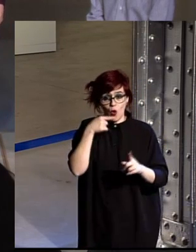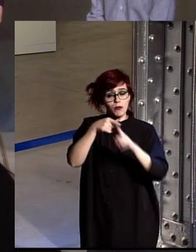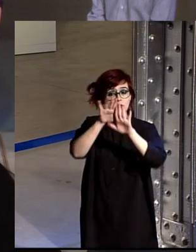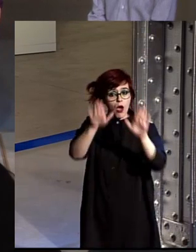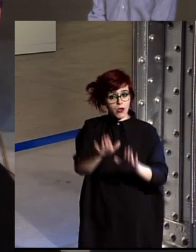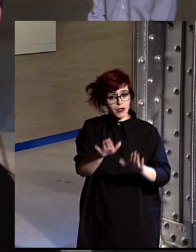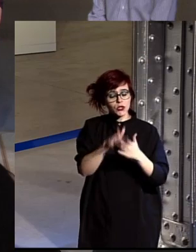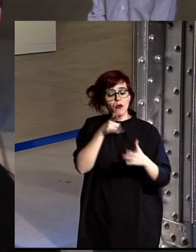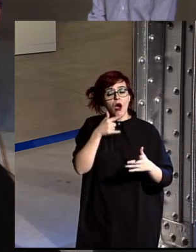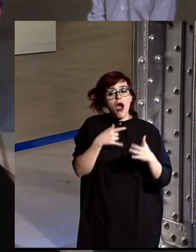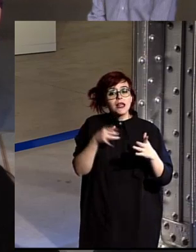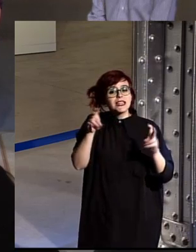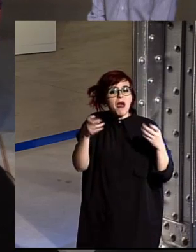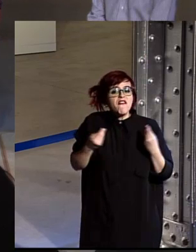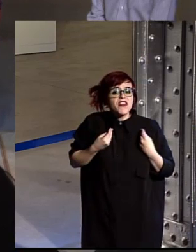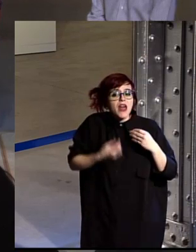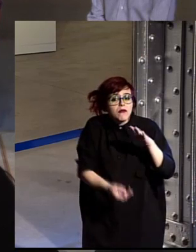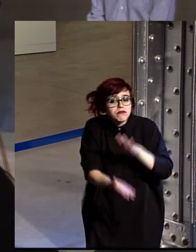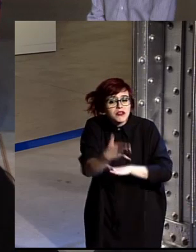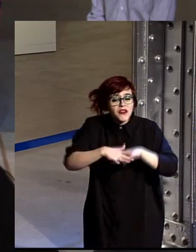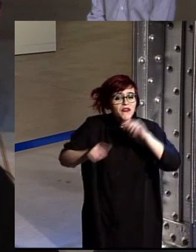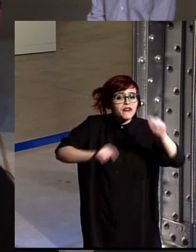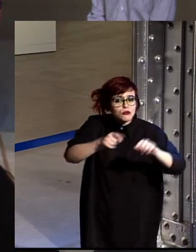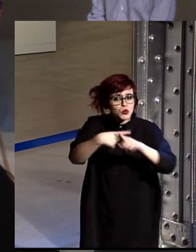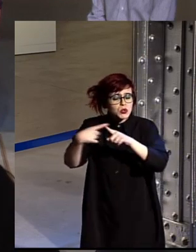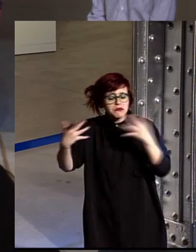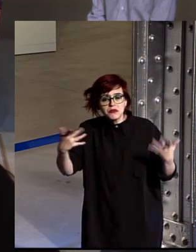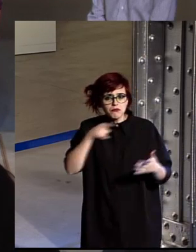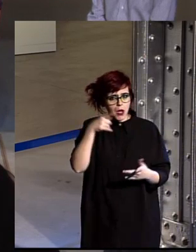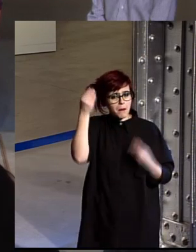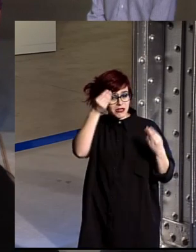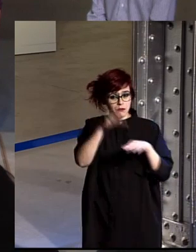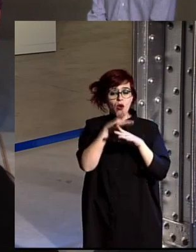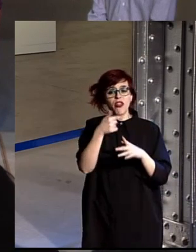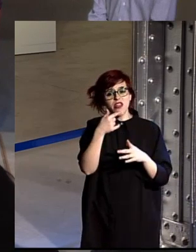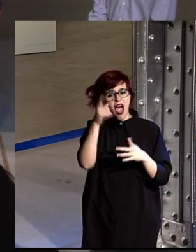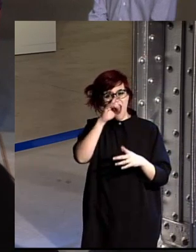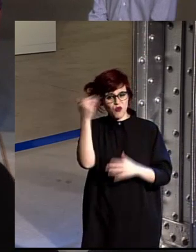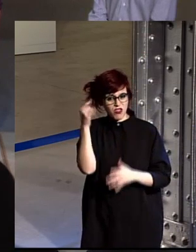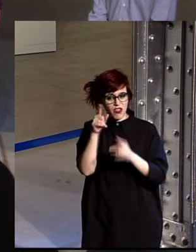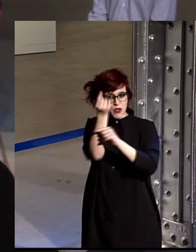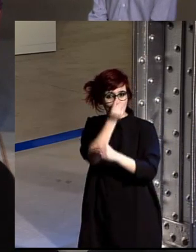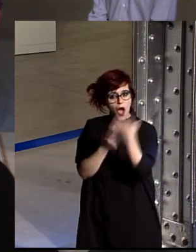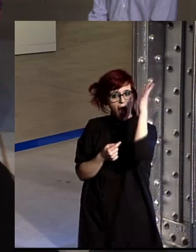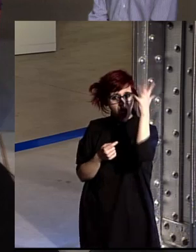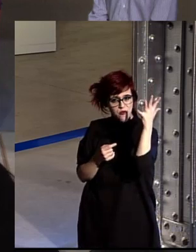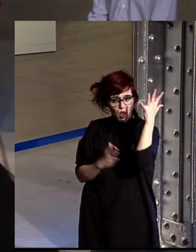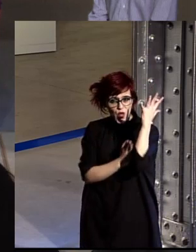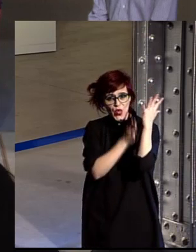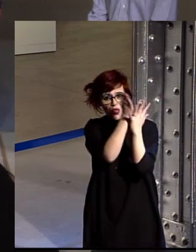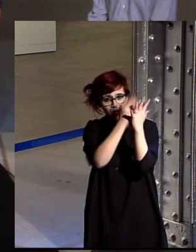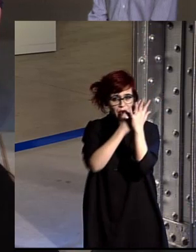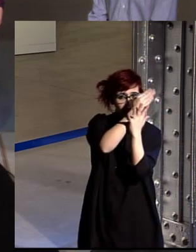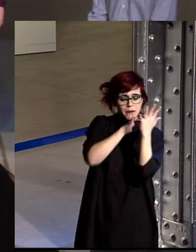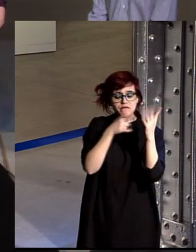ya para terminar también, sobre el origen de la vida, los virus, ¿se tiene una idea de cuándo Porque en ese árbol que has pintado yo veo que los virus hacen la transición